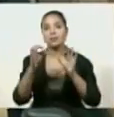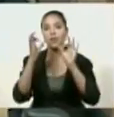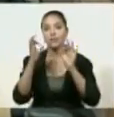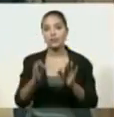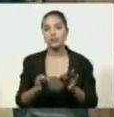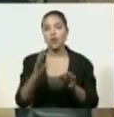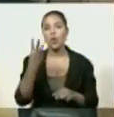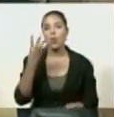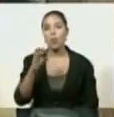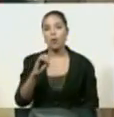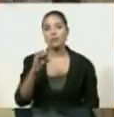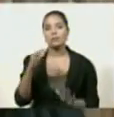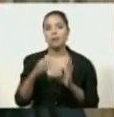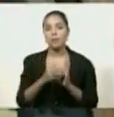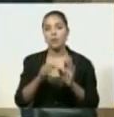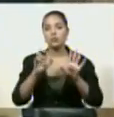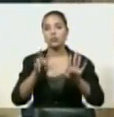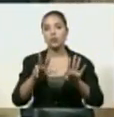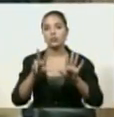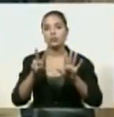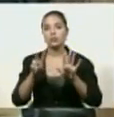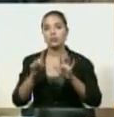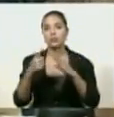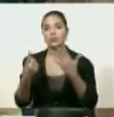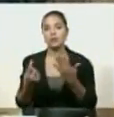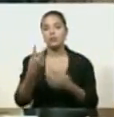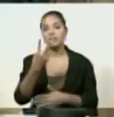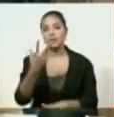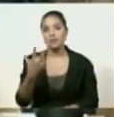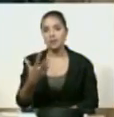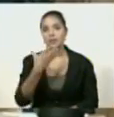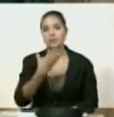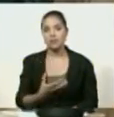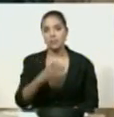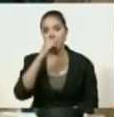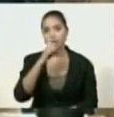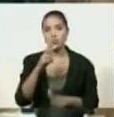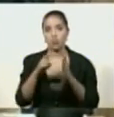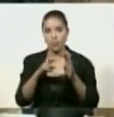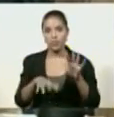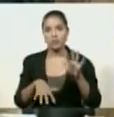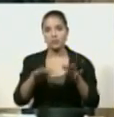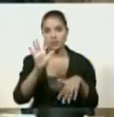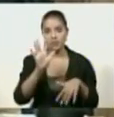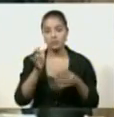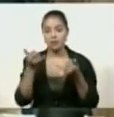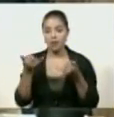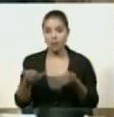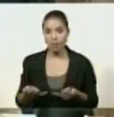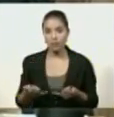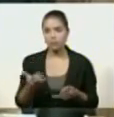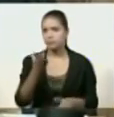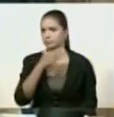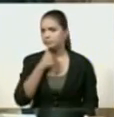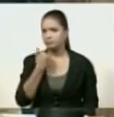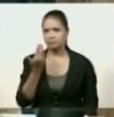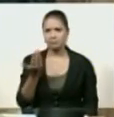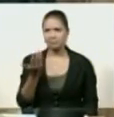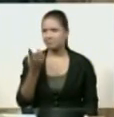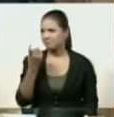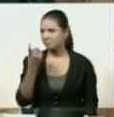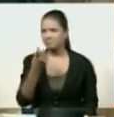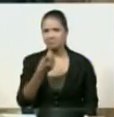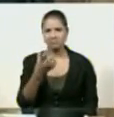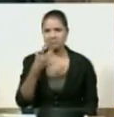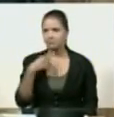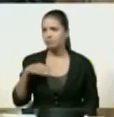número 40.816 del 23 de diciembre de 2015. En los actuales momentos no hay cargos vacantes